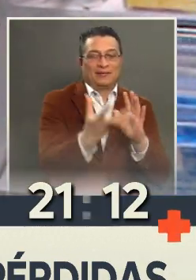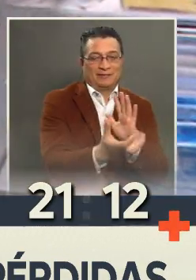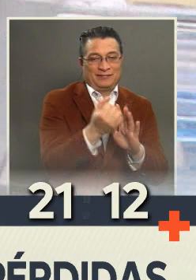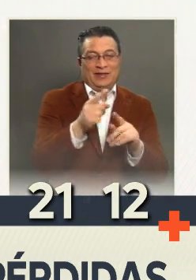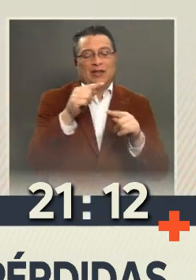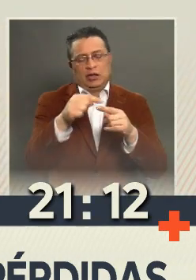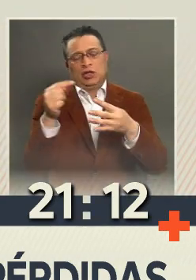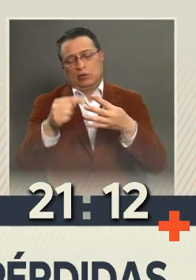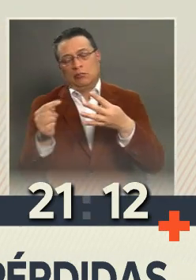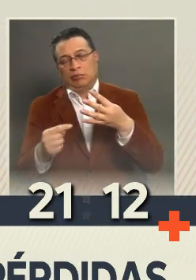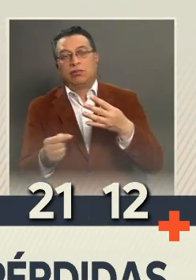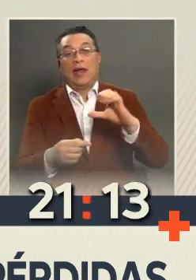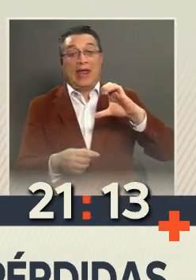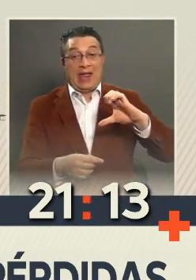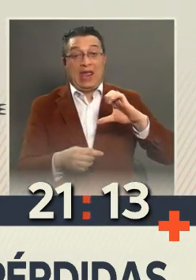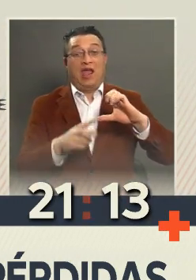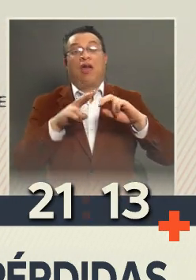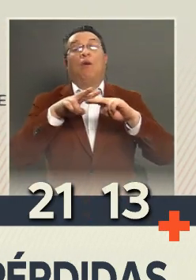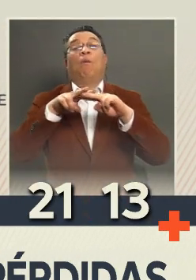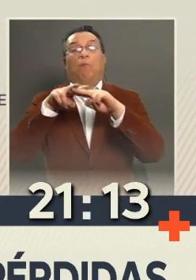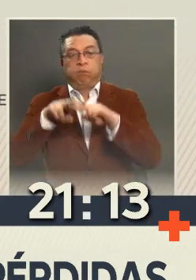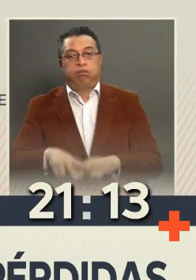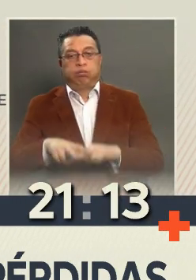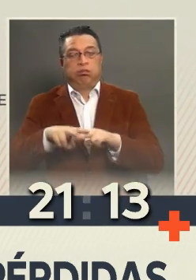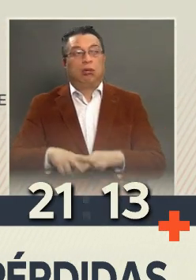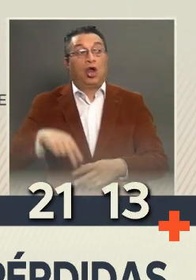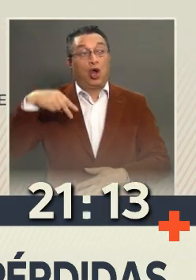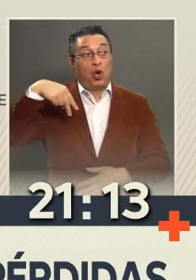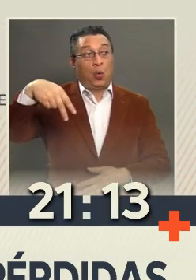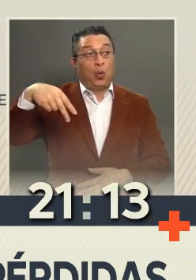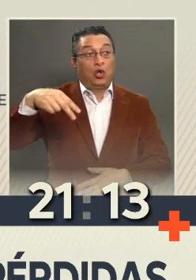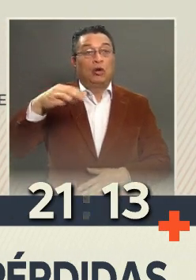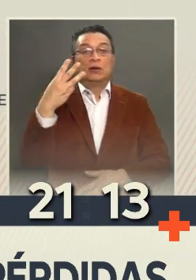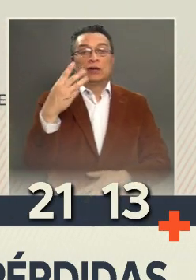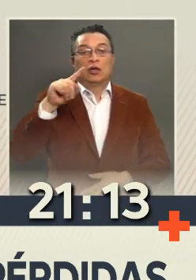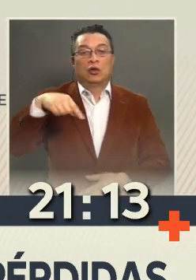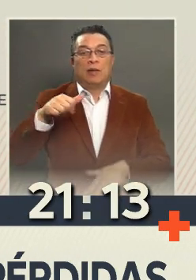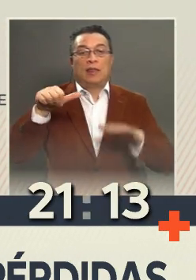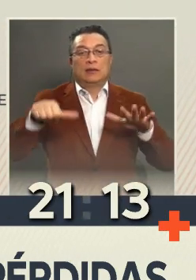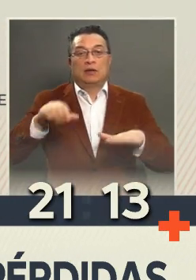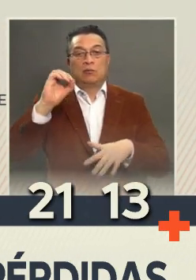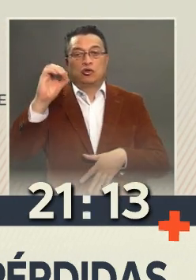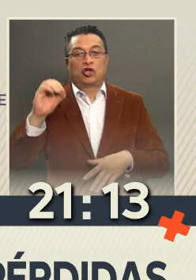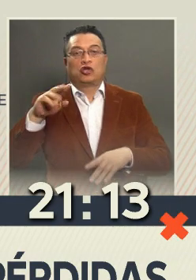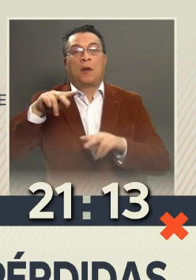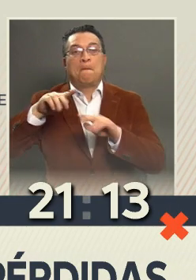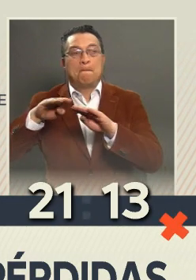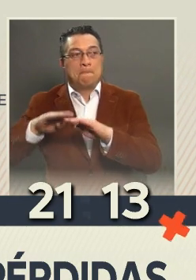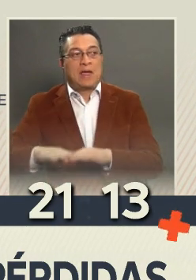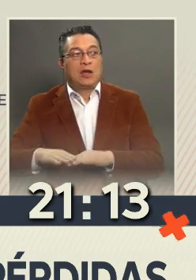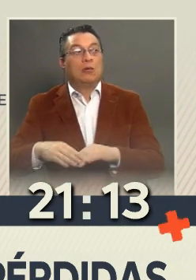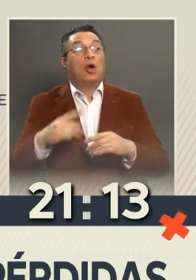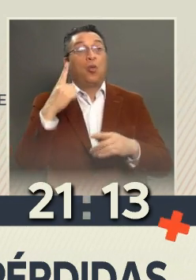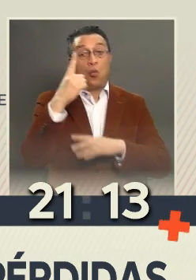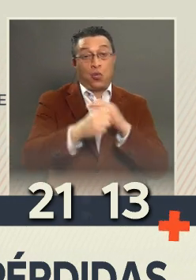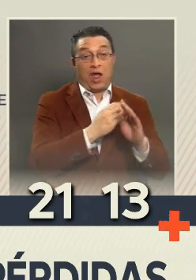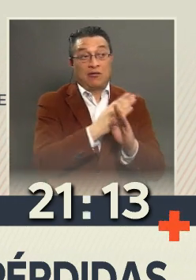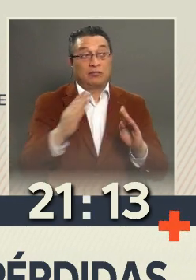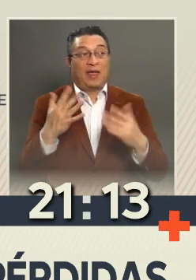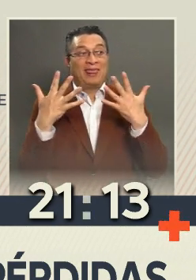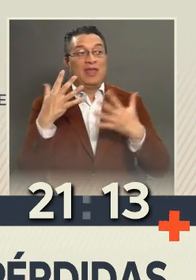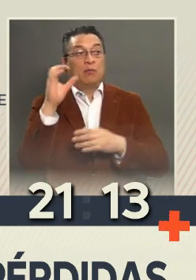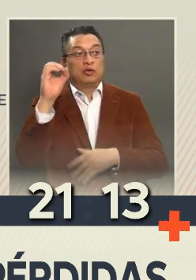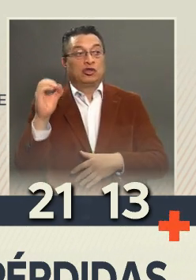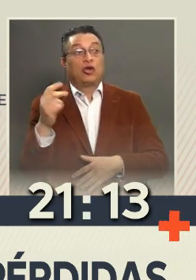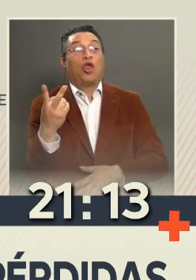que el fondo E se desplome. En junio cayó un 3,16%, en lo que va del año un 10%, y en 12